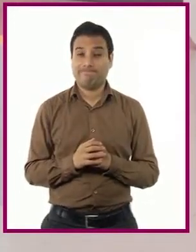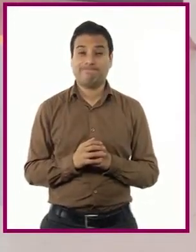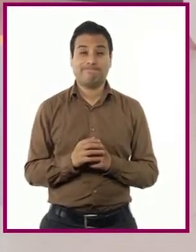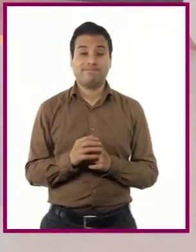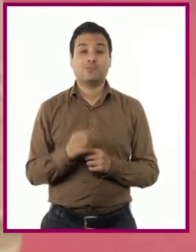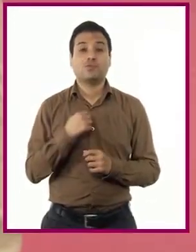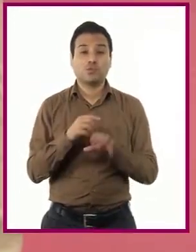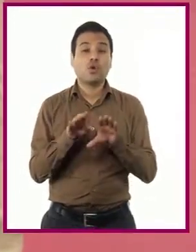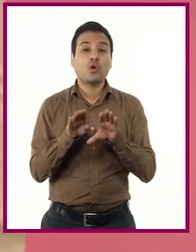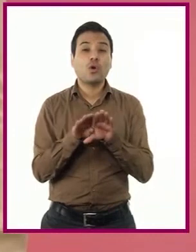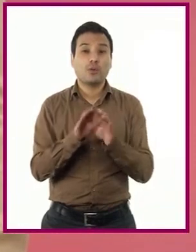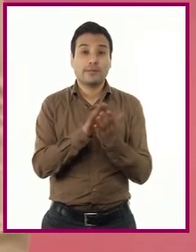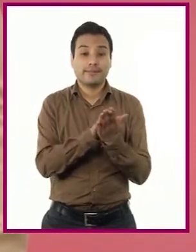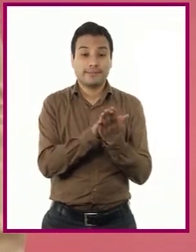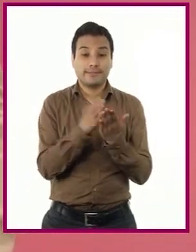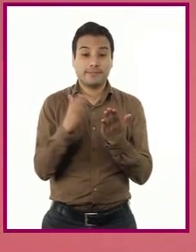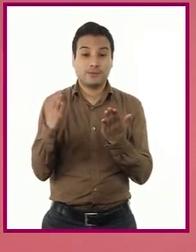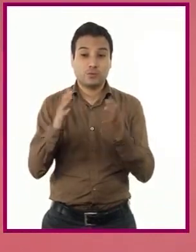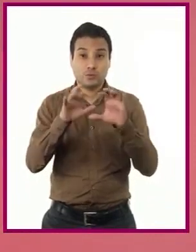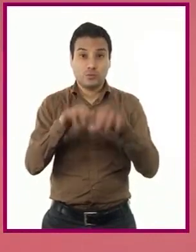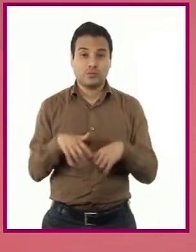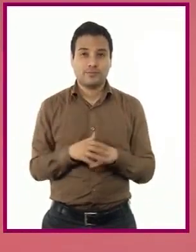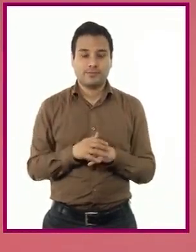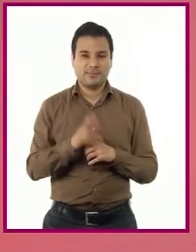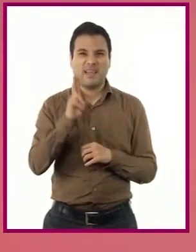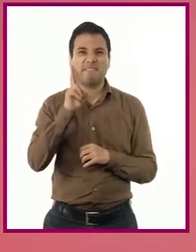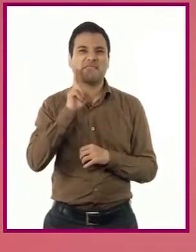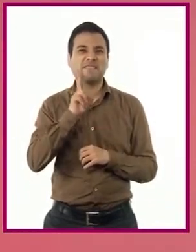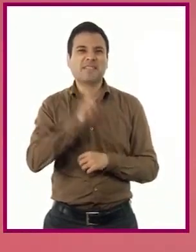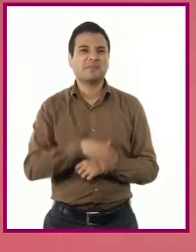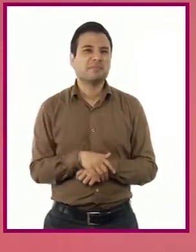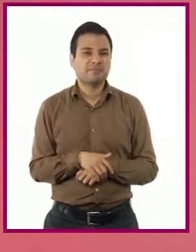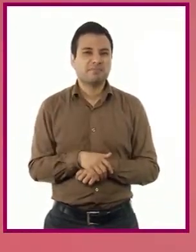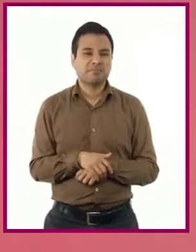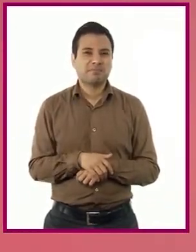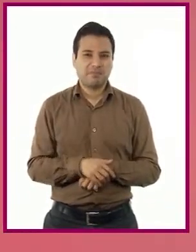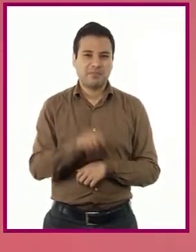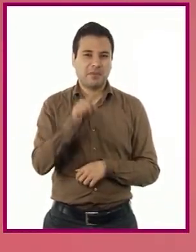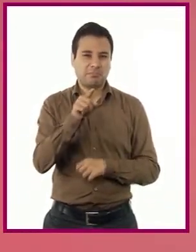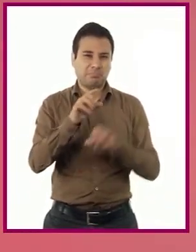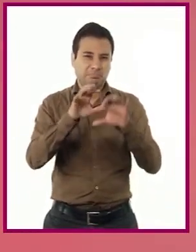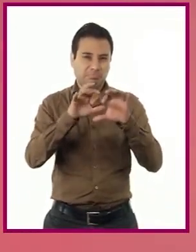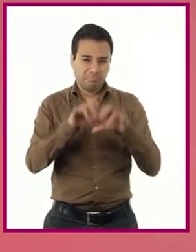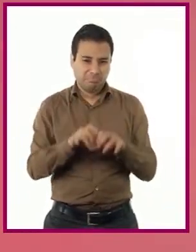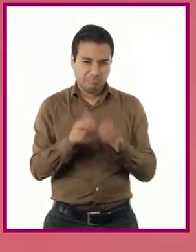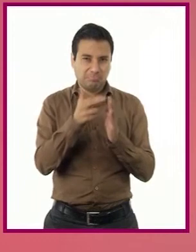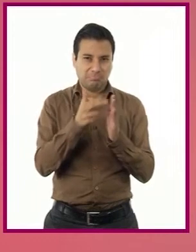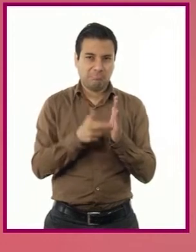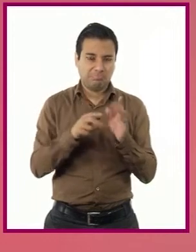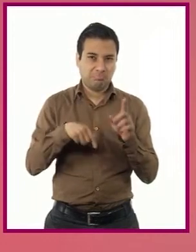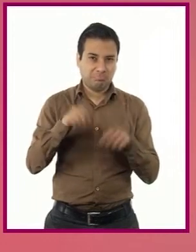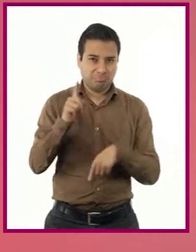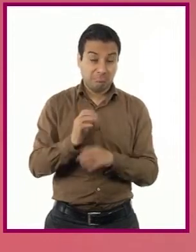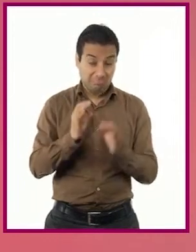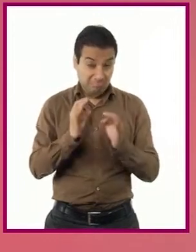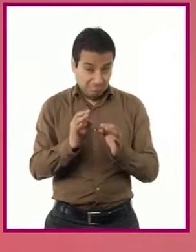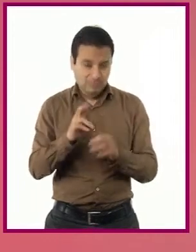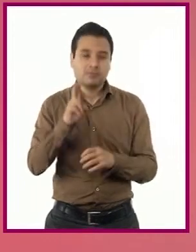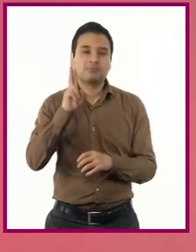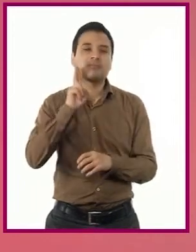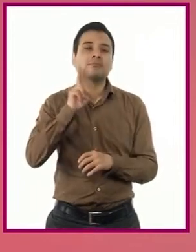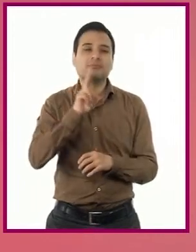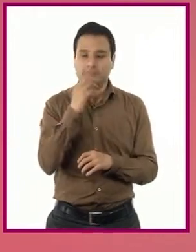díptico. Muy bien, ahora vamos a comparar si la versión final del reglamento de fútbol concuerda con los elementos